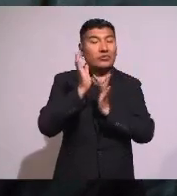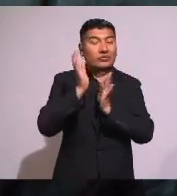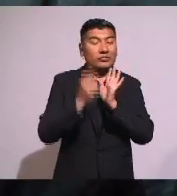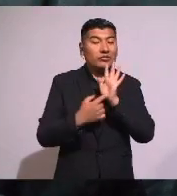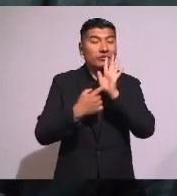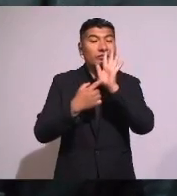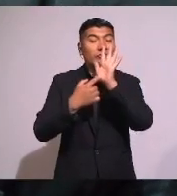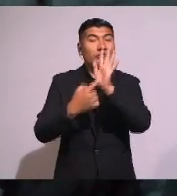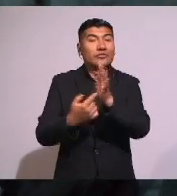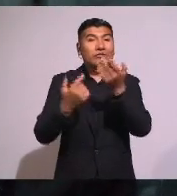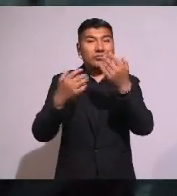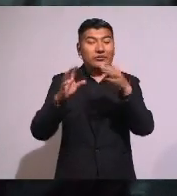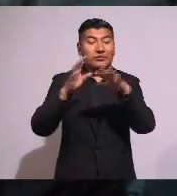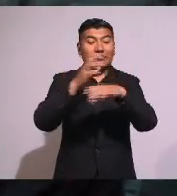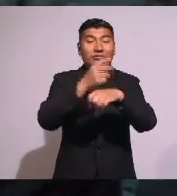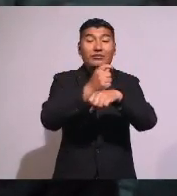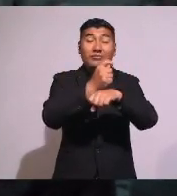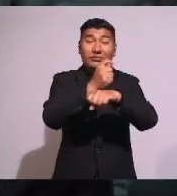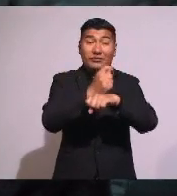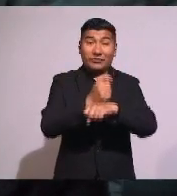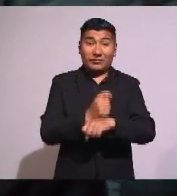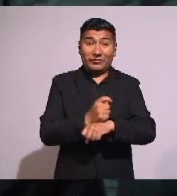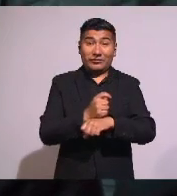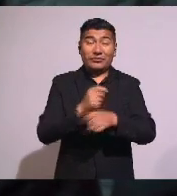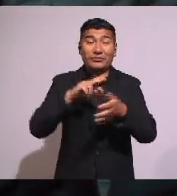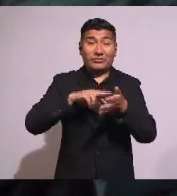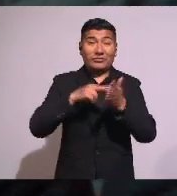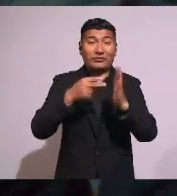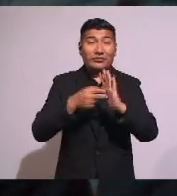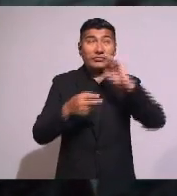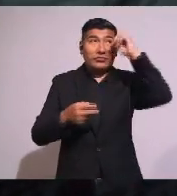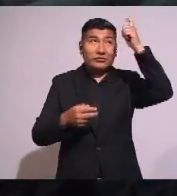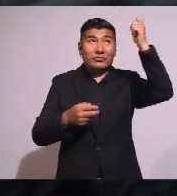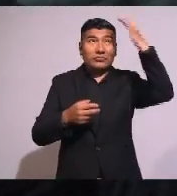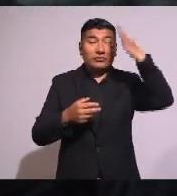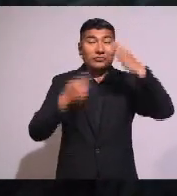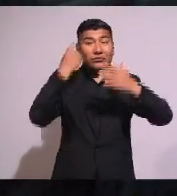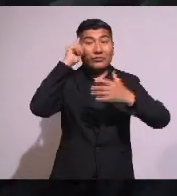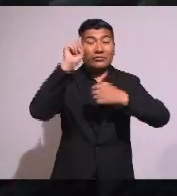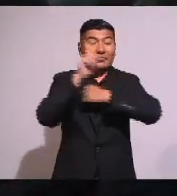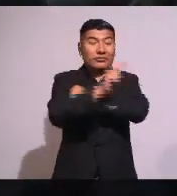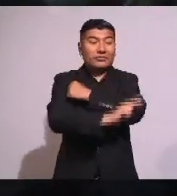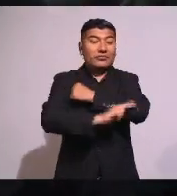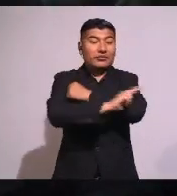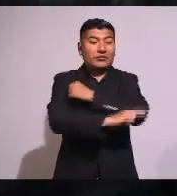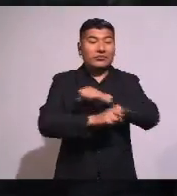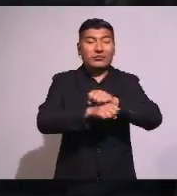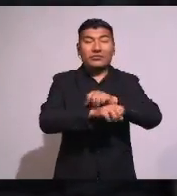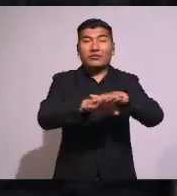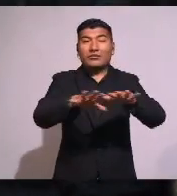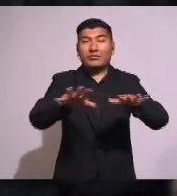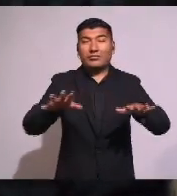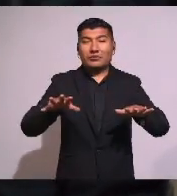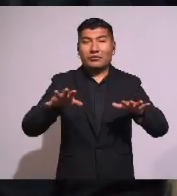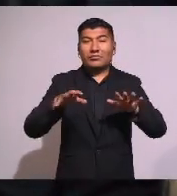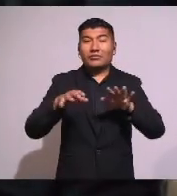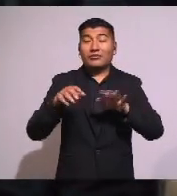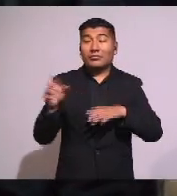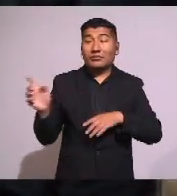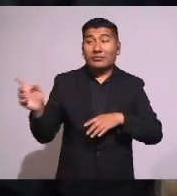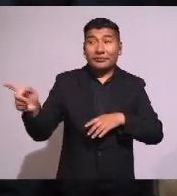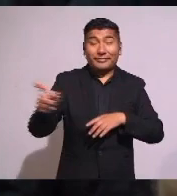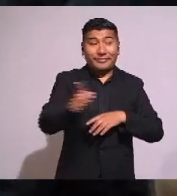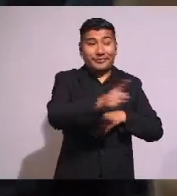presentado y ofrecido en el templo, que es luz para iluminar a las naciones. Esas velas